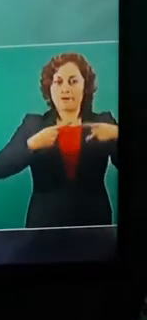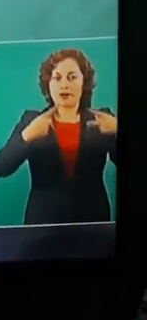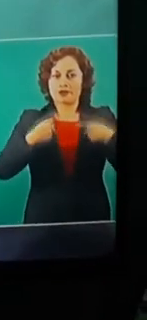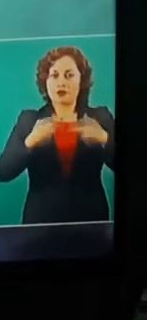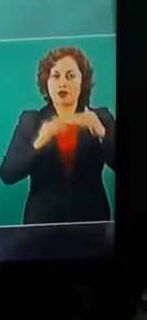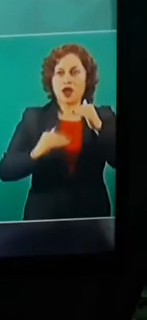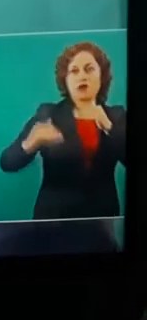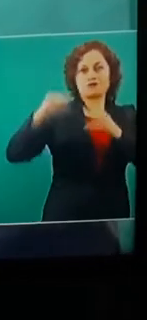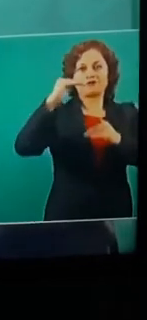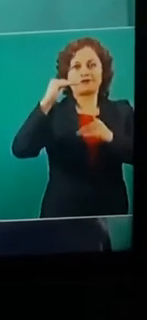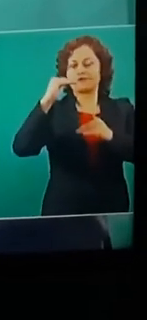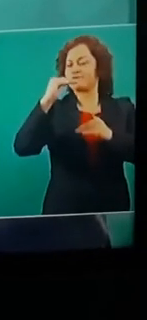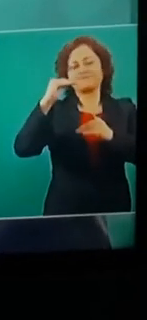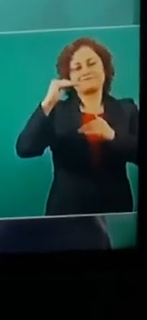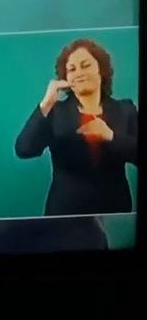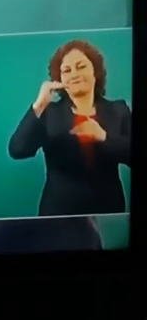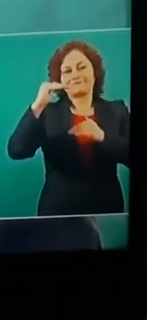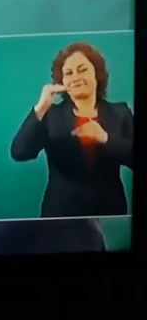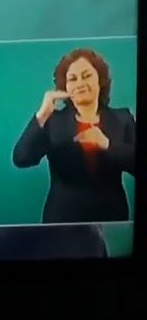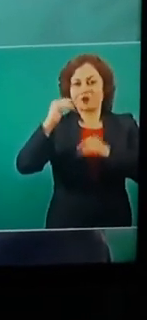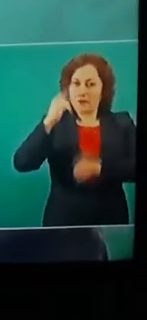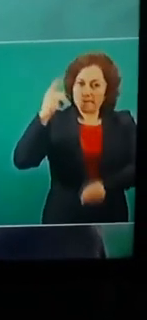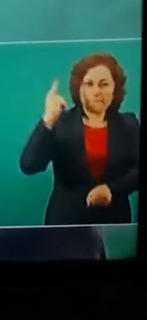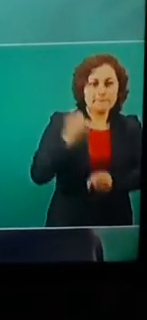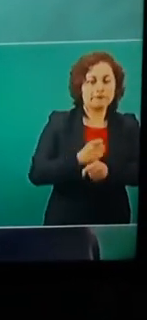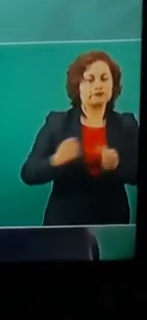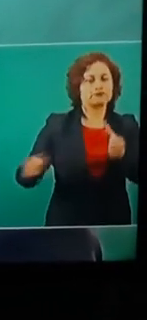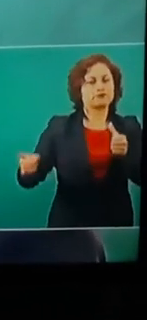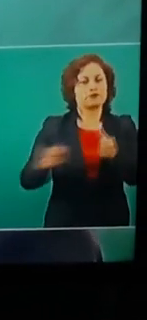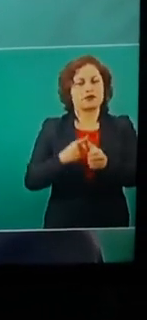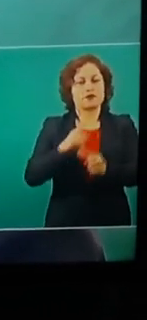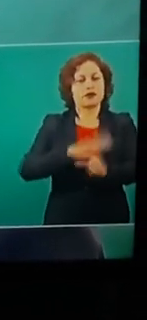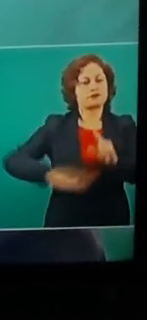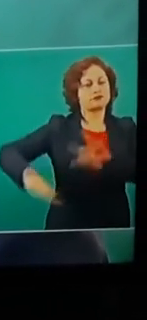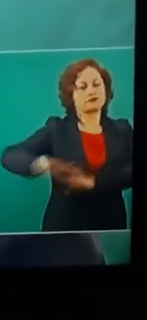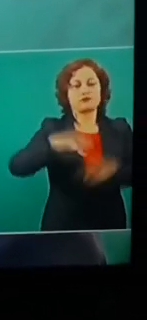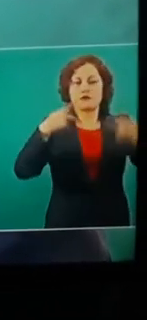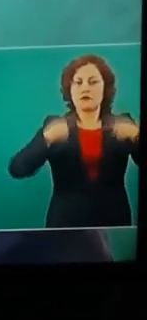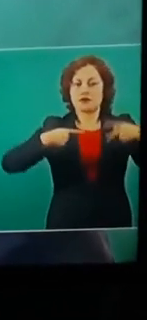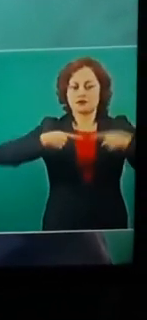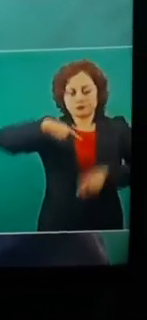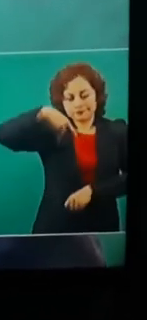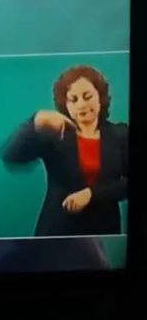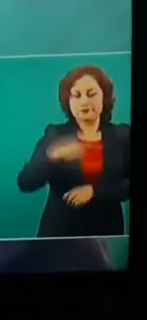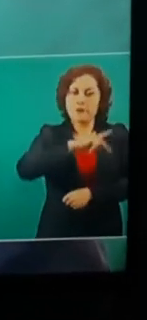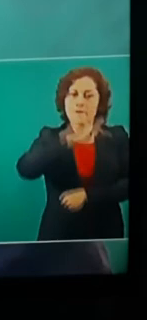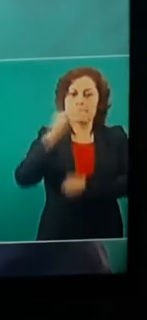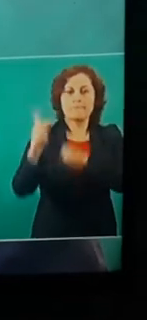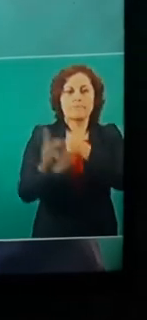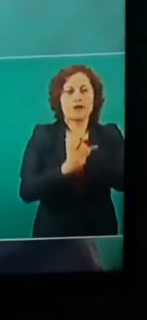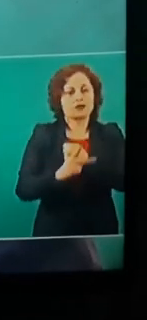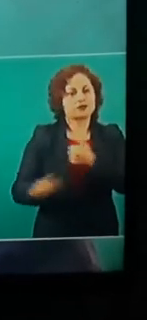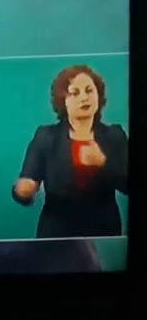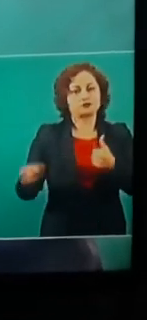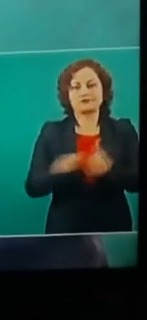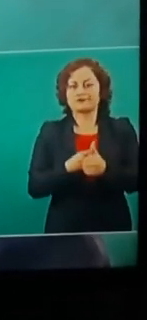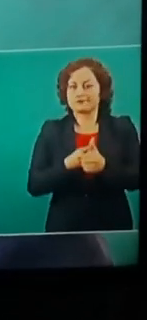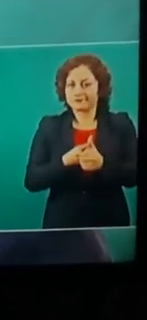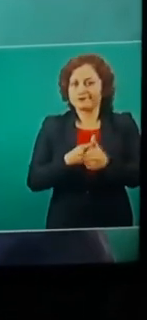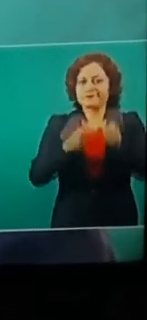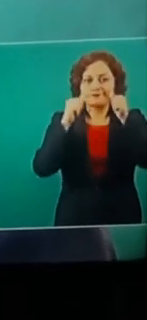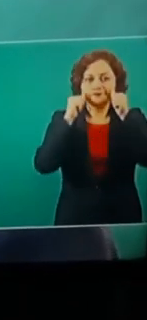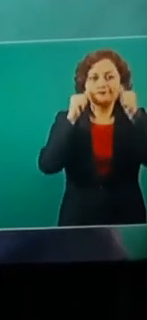están los intereses del pueblo y los intereses de la nación. Entonces, muchas gracias a